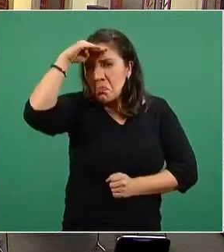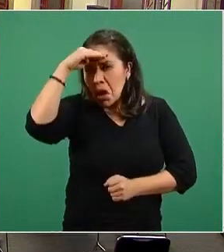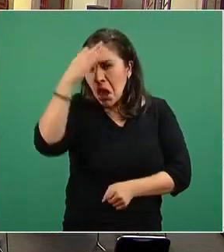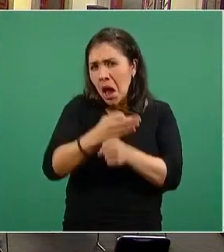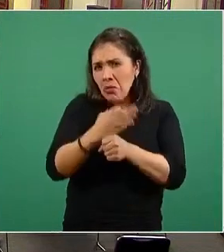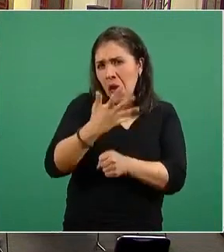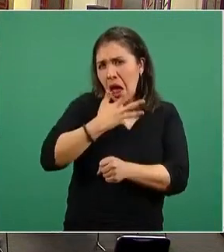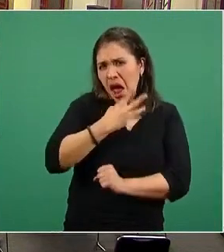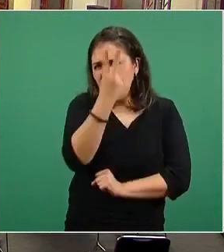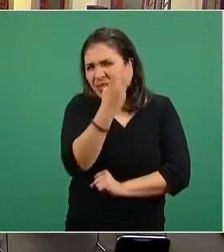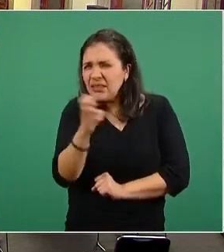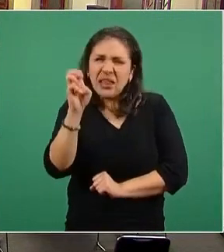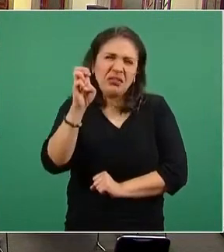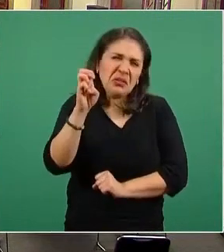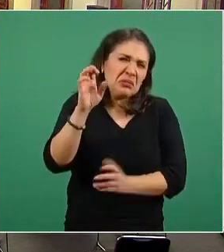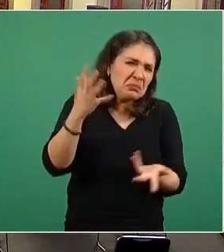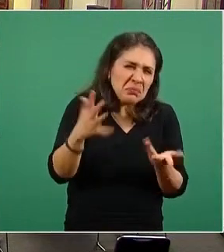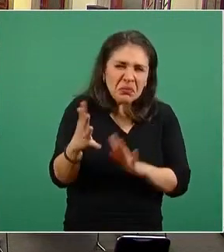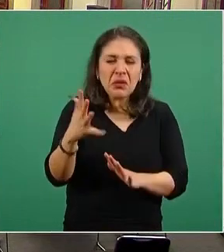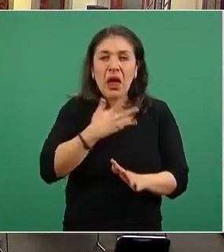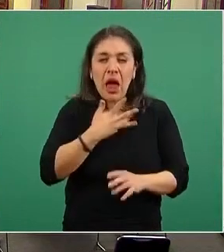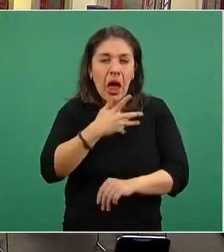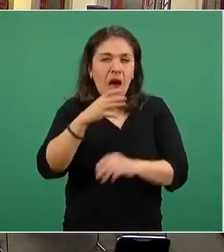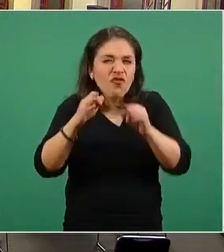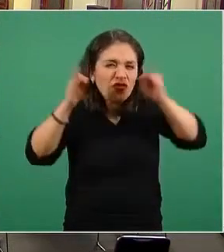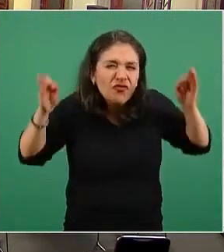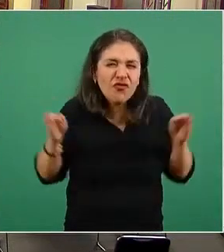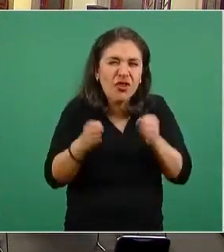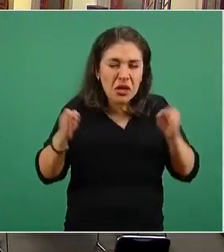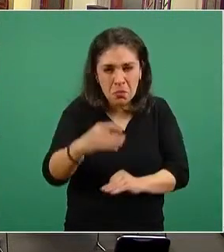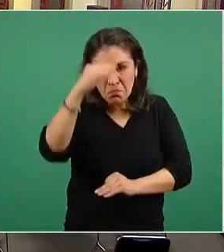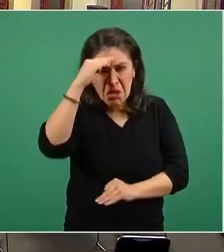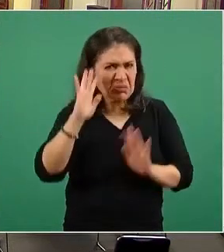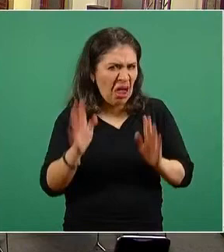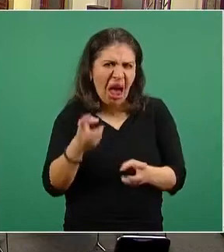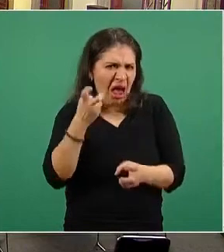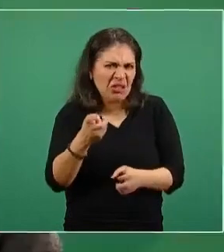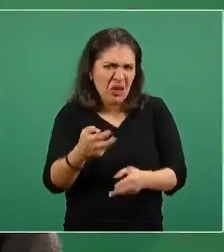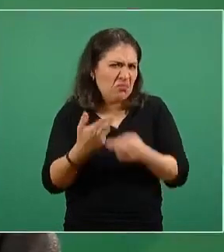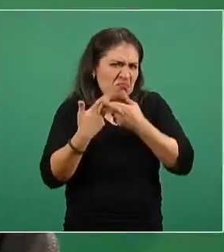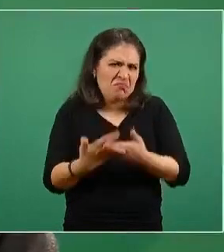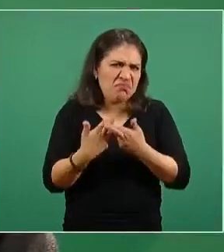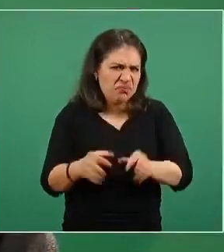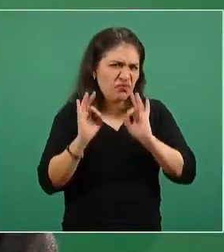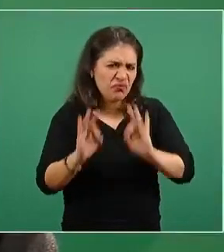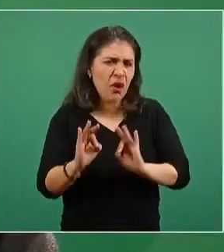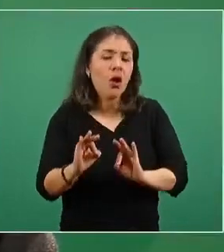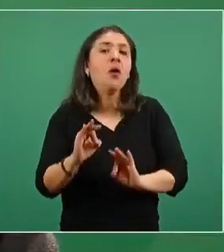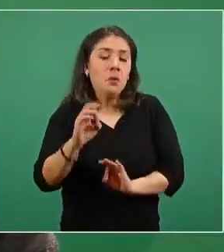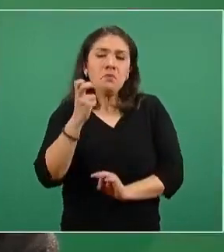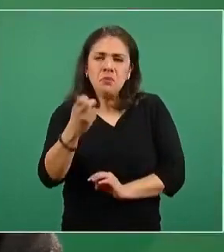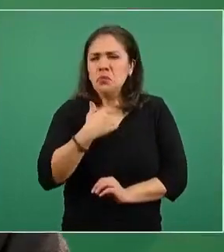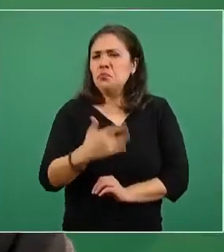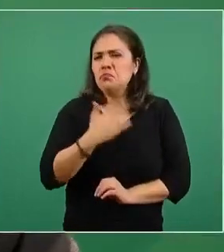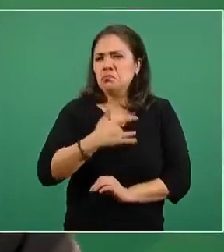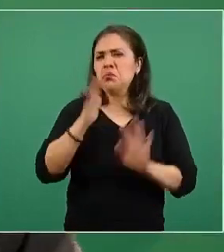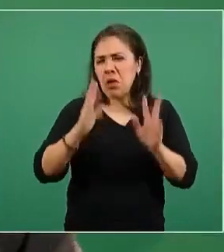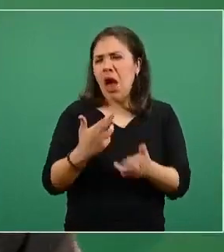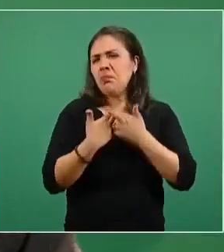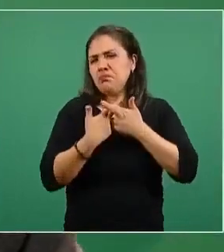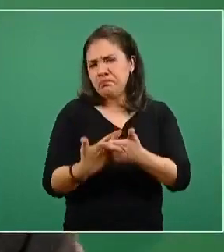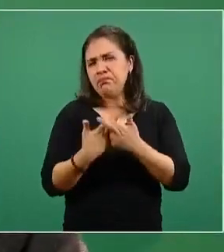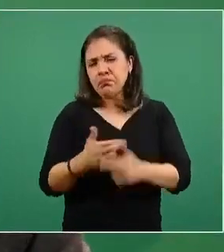piensan que van a poder adquirir algo? Estimamos que con esto es suficiente. Hoy el operativo de hoy mismo lo muestra